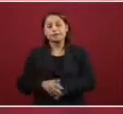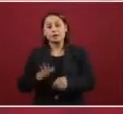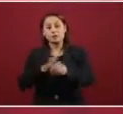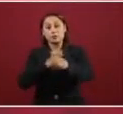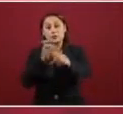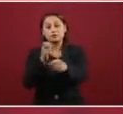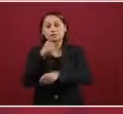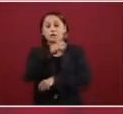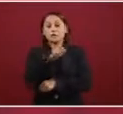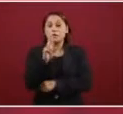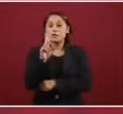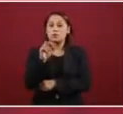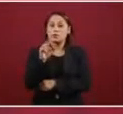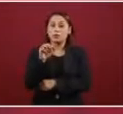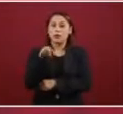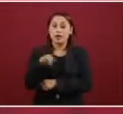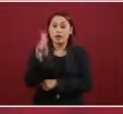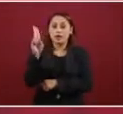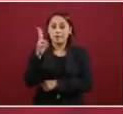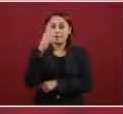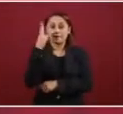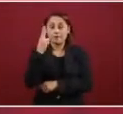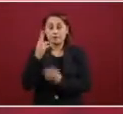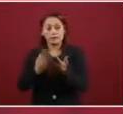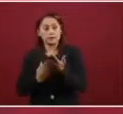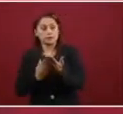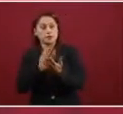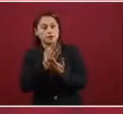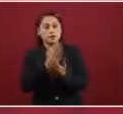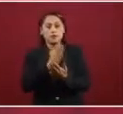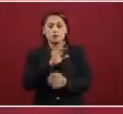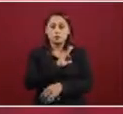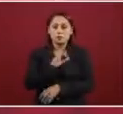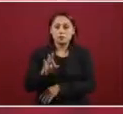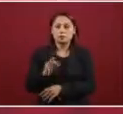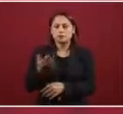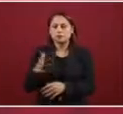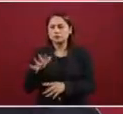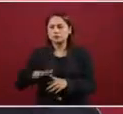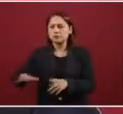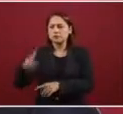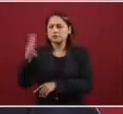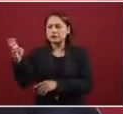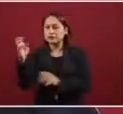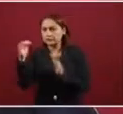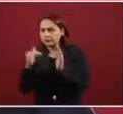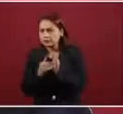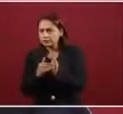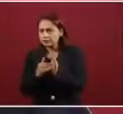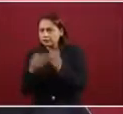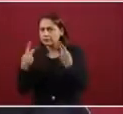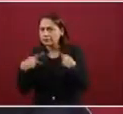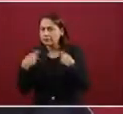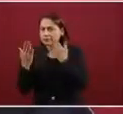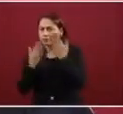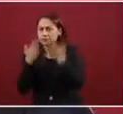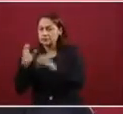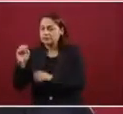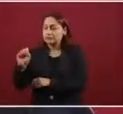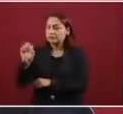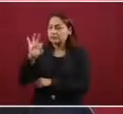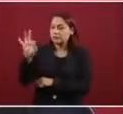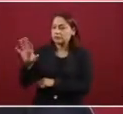como el 60% de todos los estudiantes, de alrededor de 300 mil, son de familias de escasos